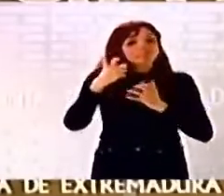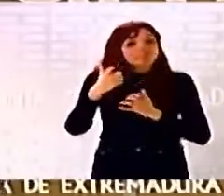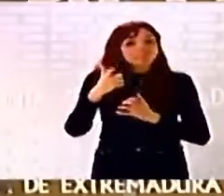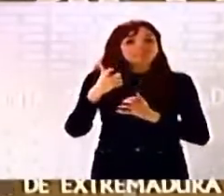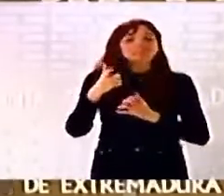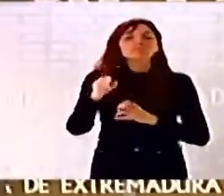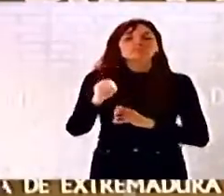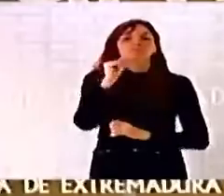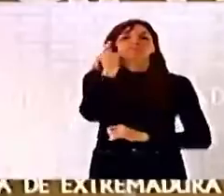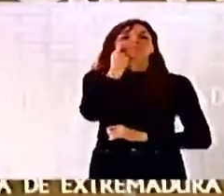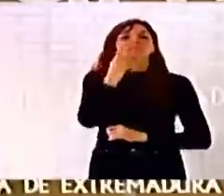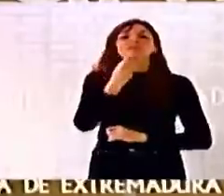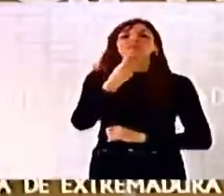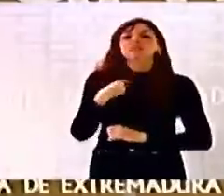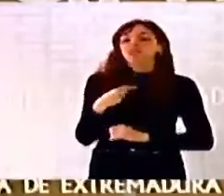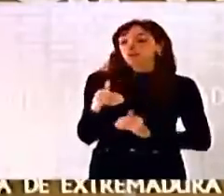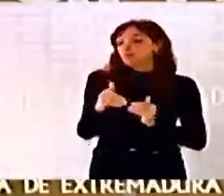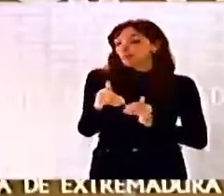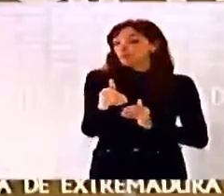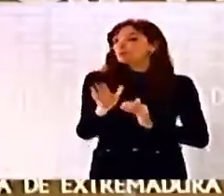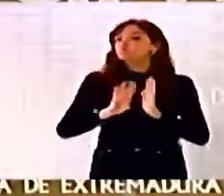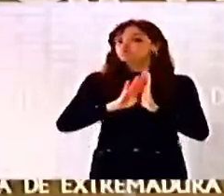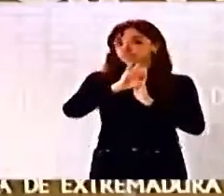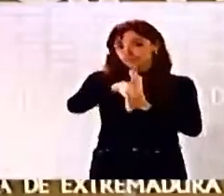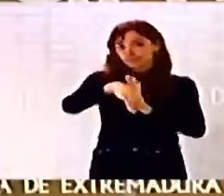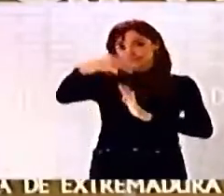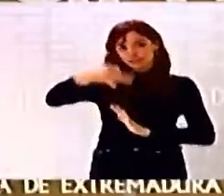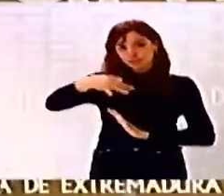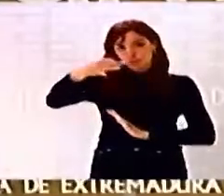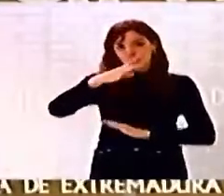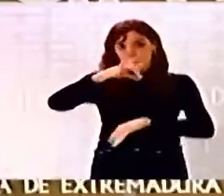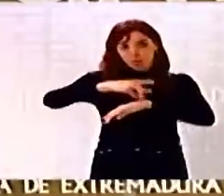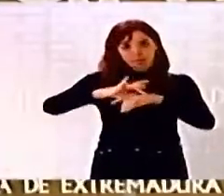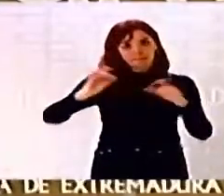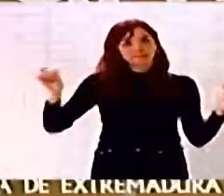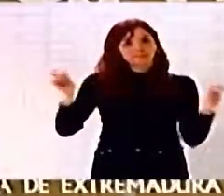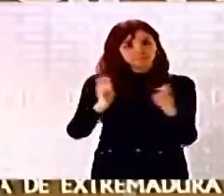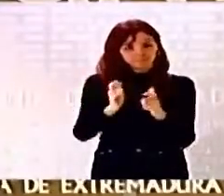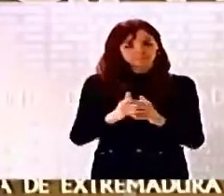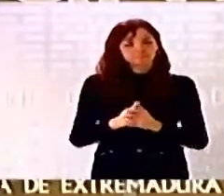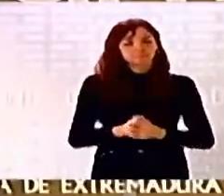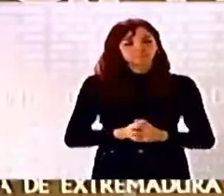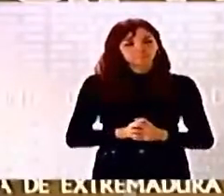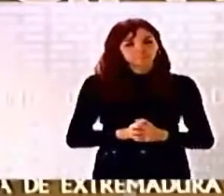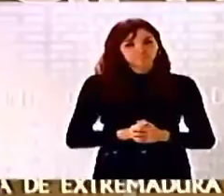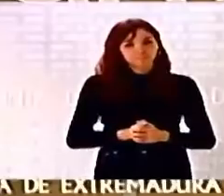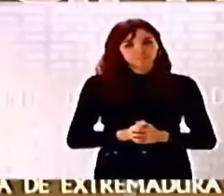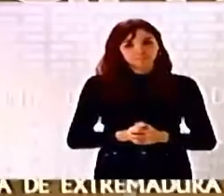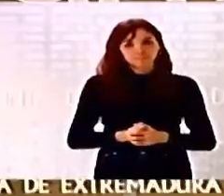precoz de descenso de las cifras de incidencia.